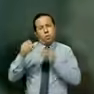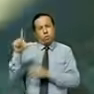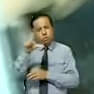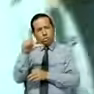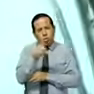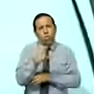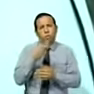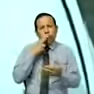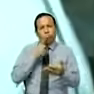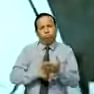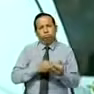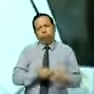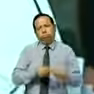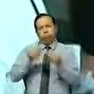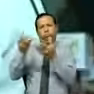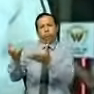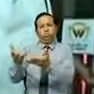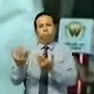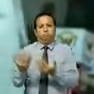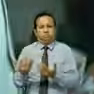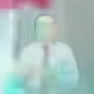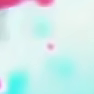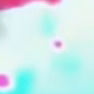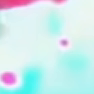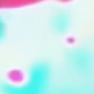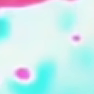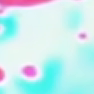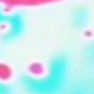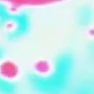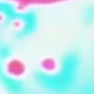concejales. Informó Javier Rosero.